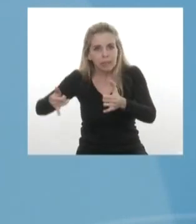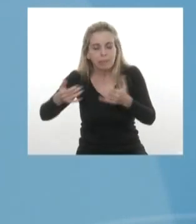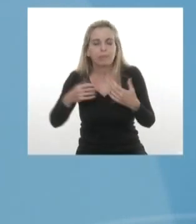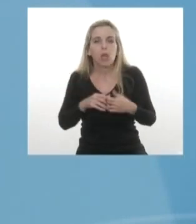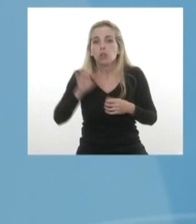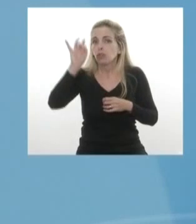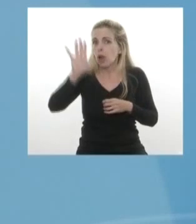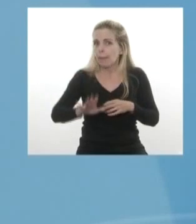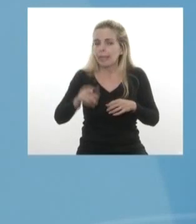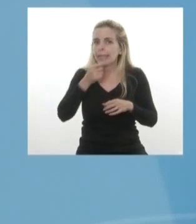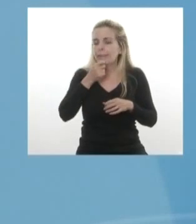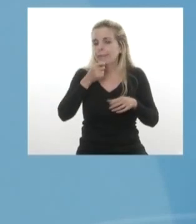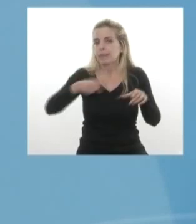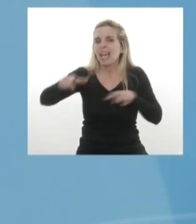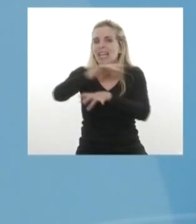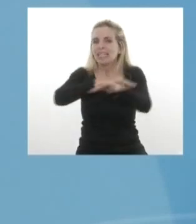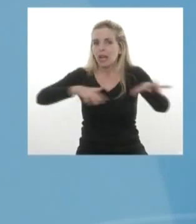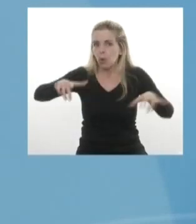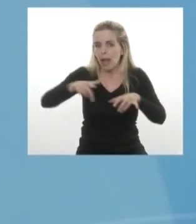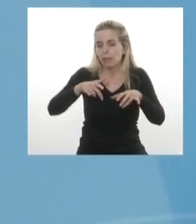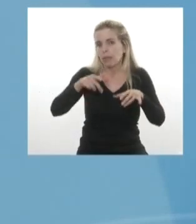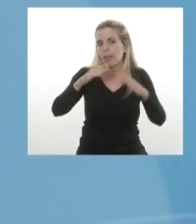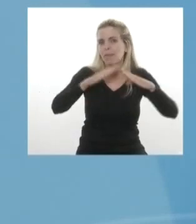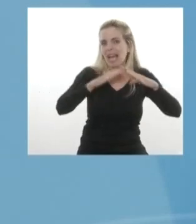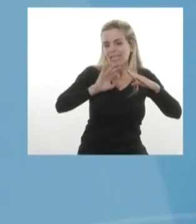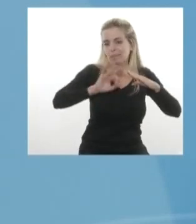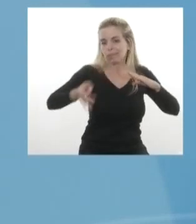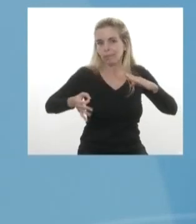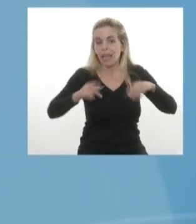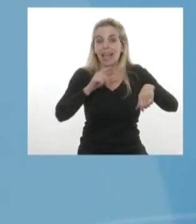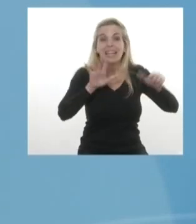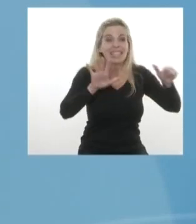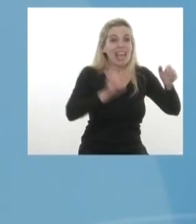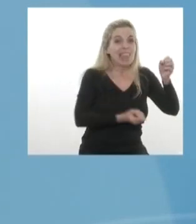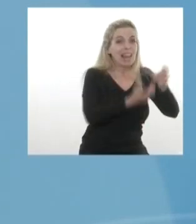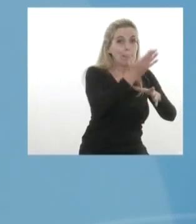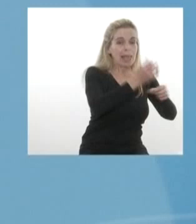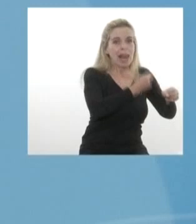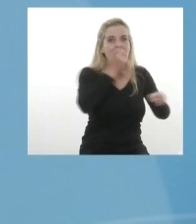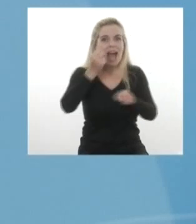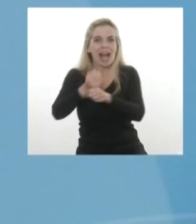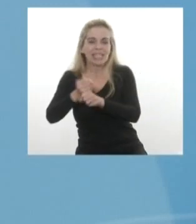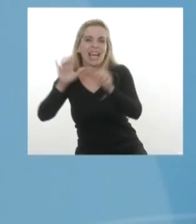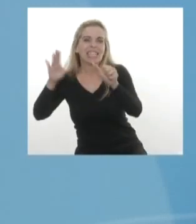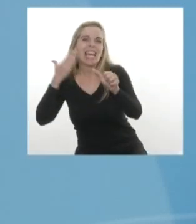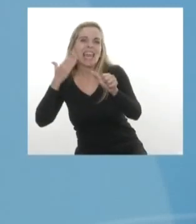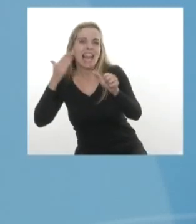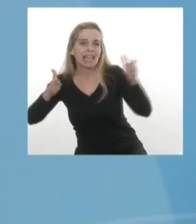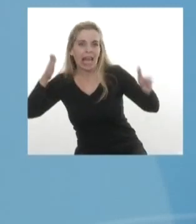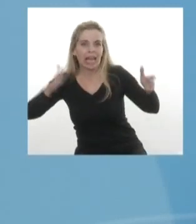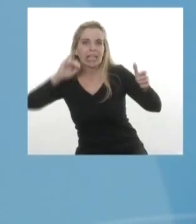podrá circular en las cercanías del domicilio, entre las 6 de la mañana y las 18 horas de cada